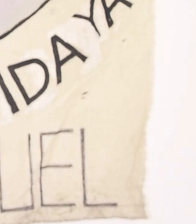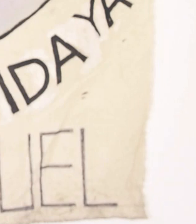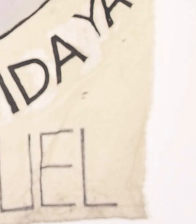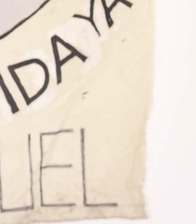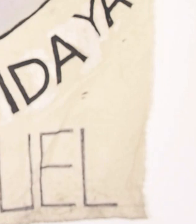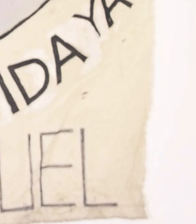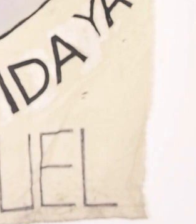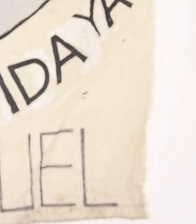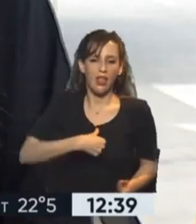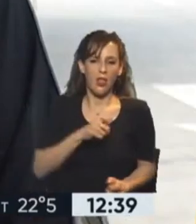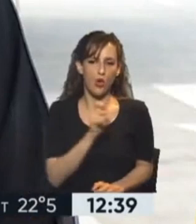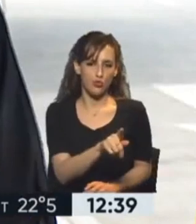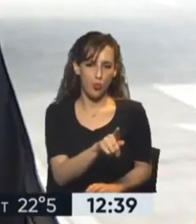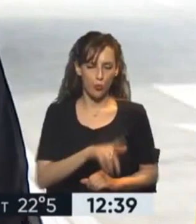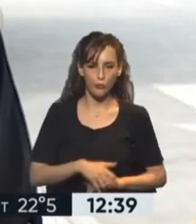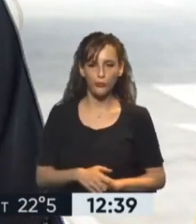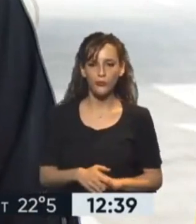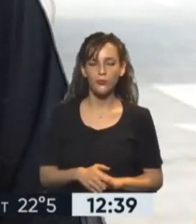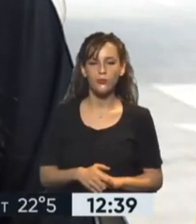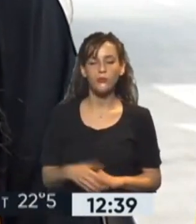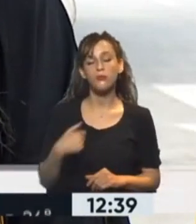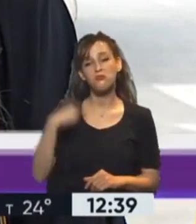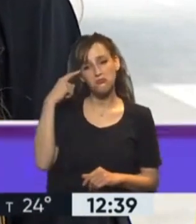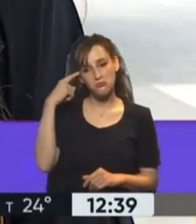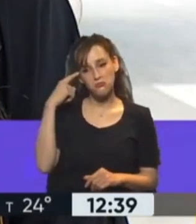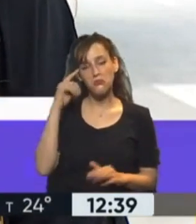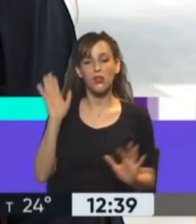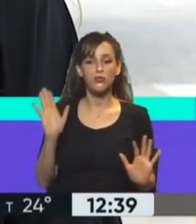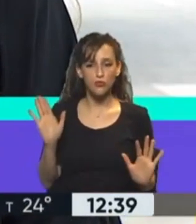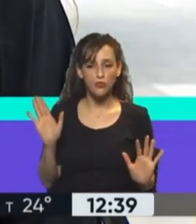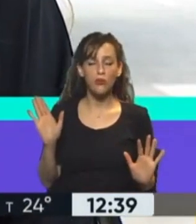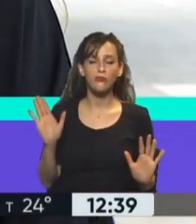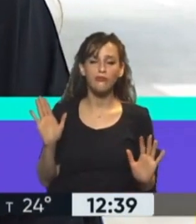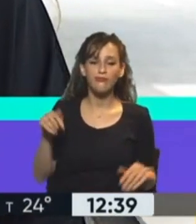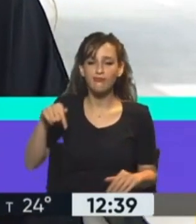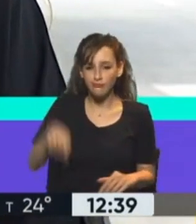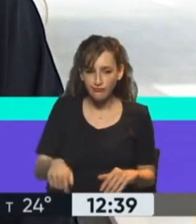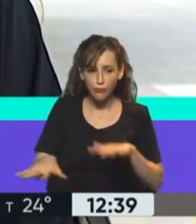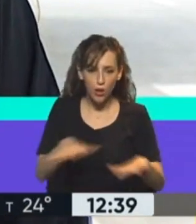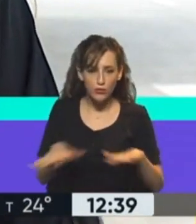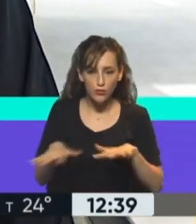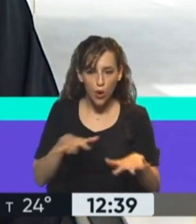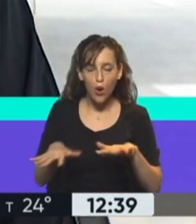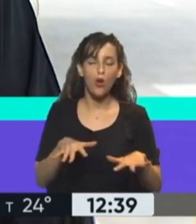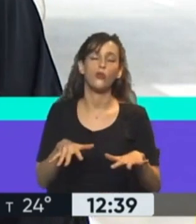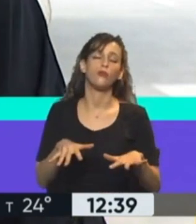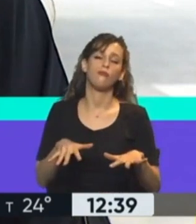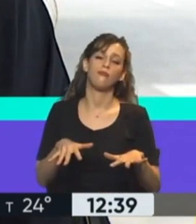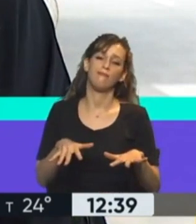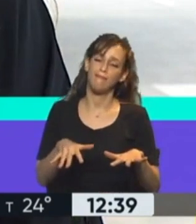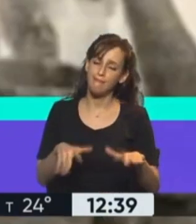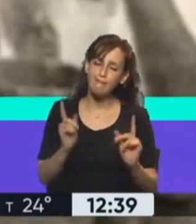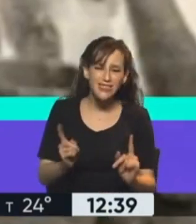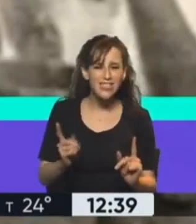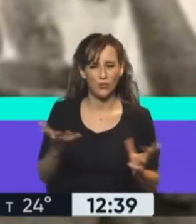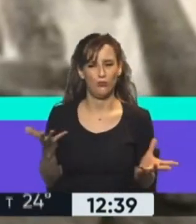nos darían más bola. Yo creo que una vez más estamos en presencia de la desidia